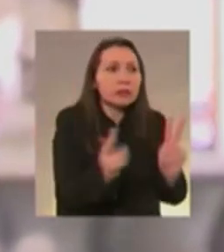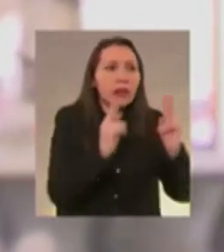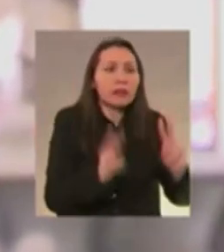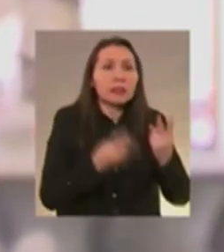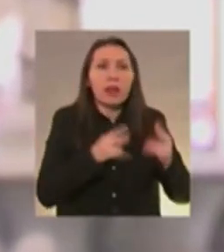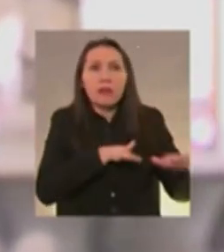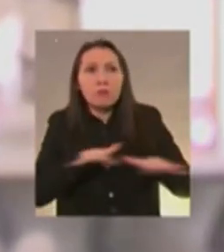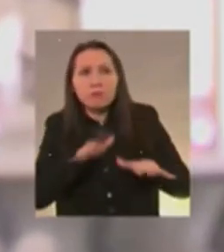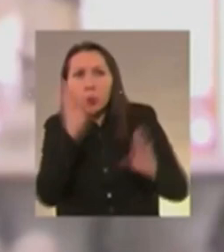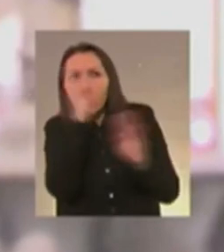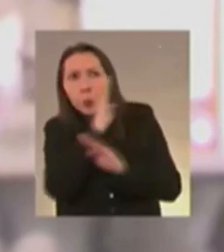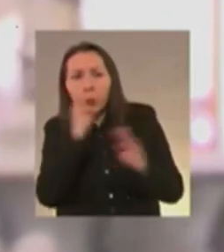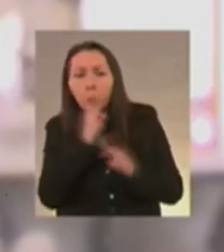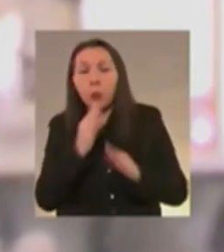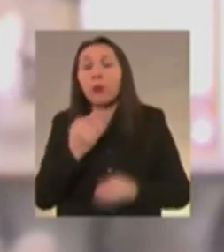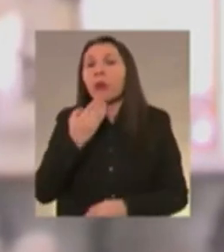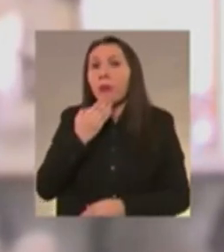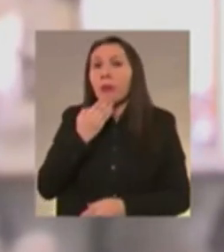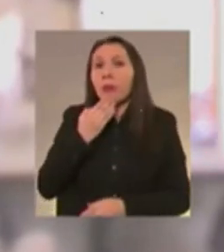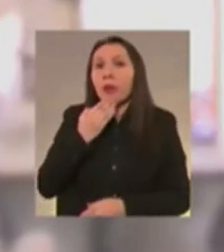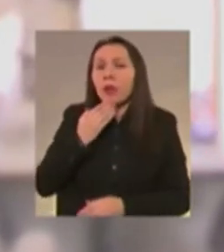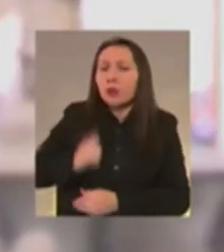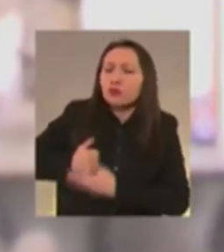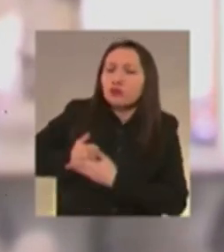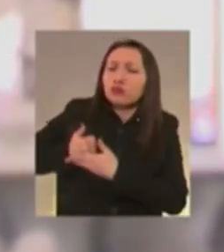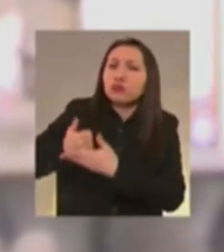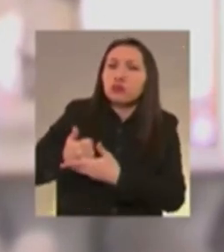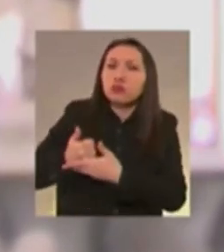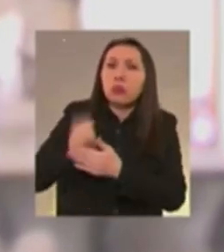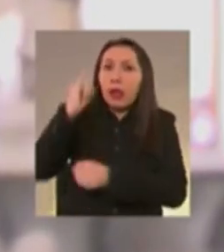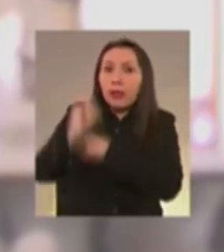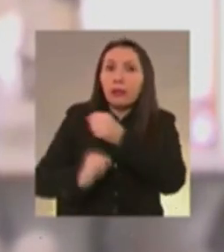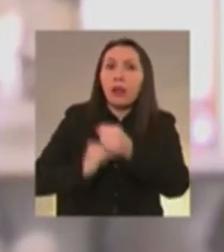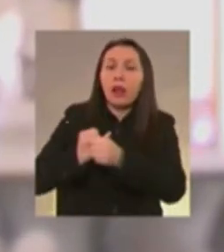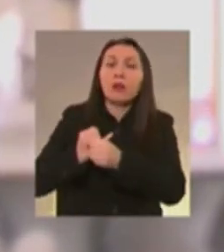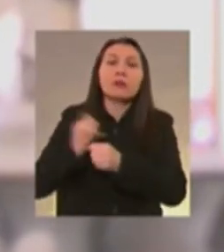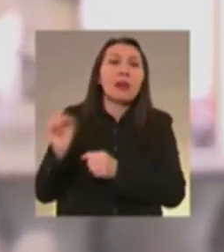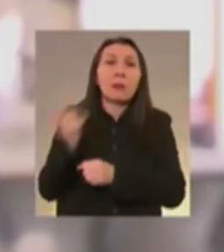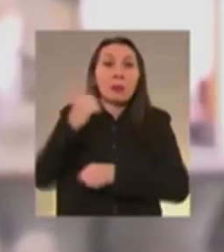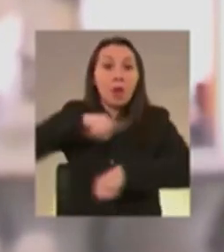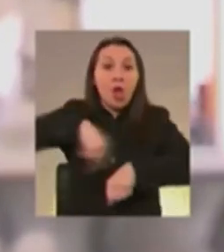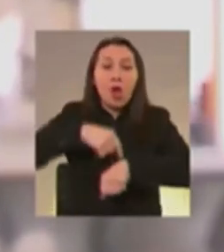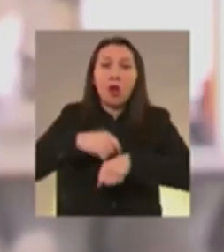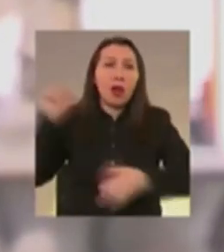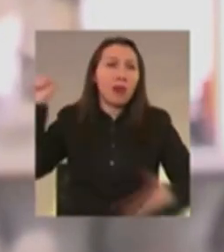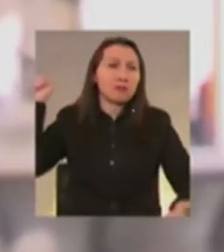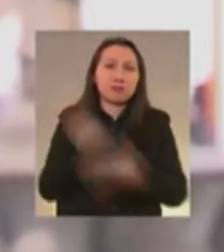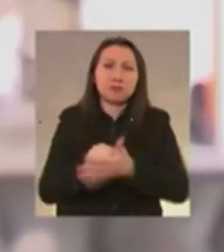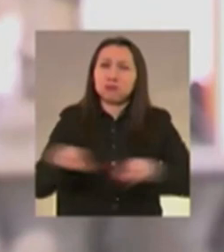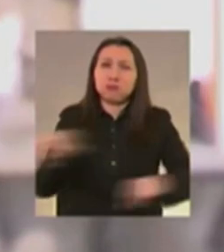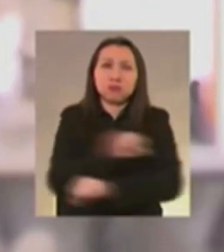presidente Boric, que es el presidente constitucional de Chile, el más joven de nuestra región.